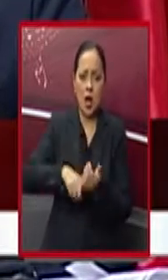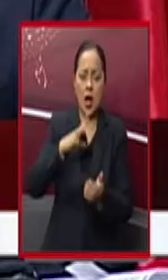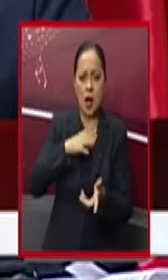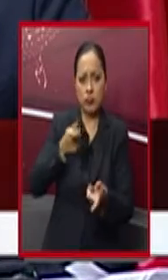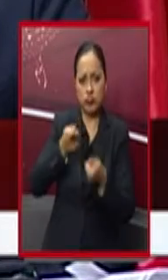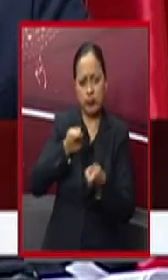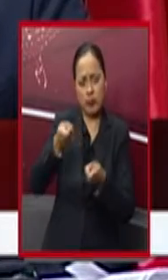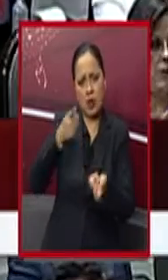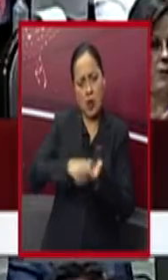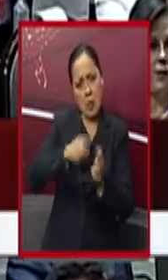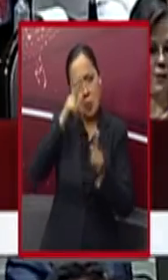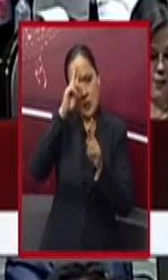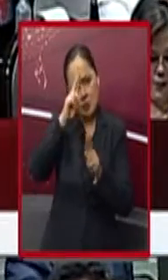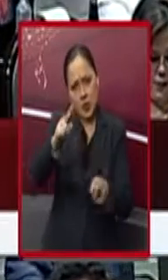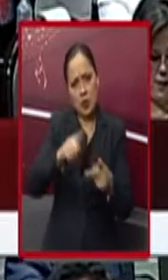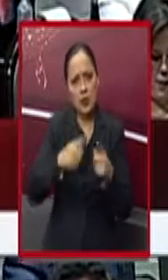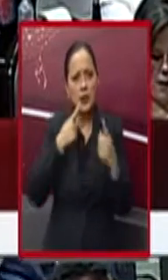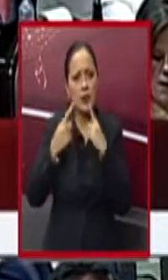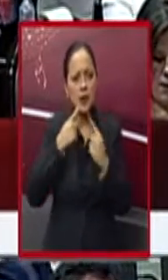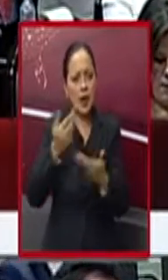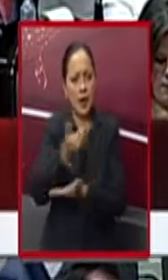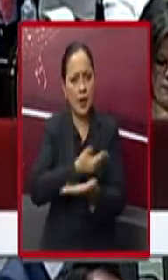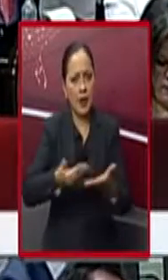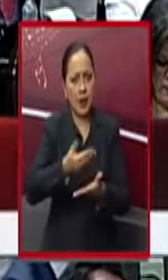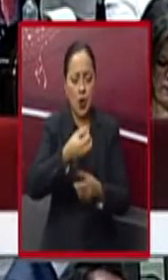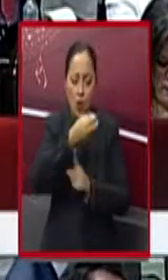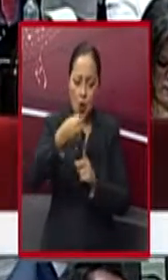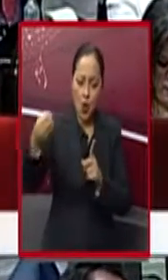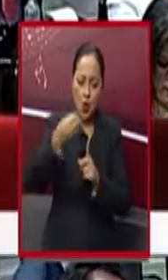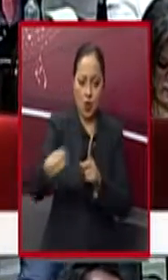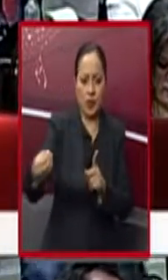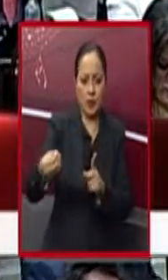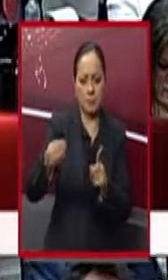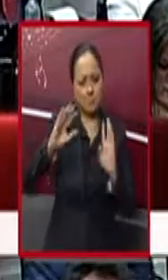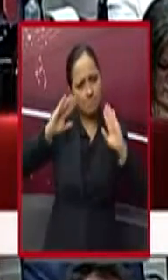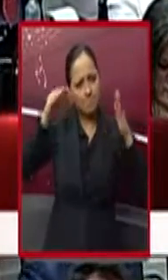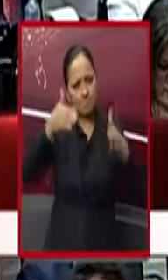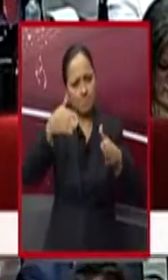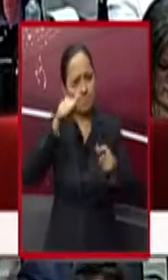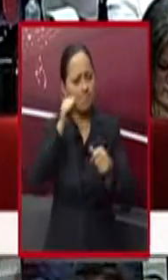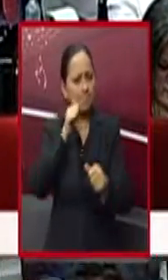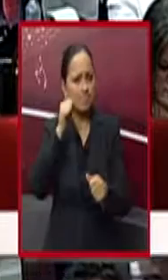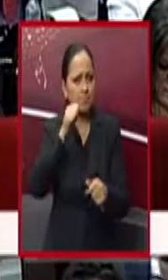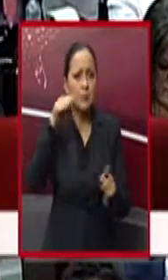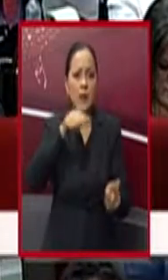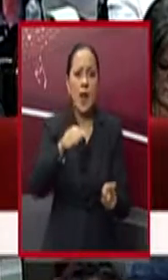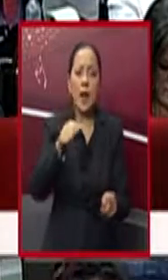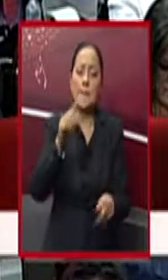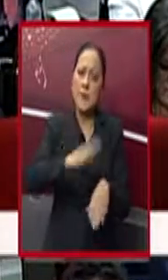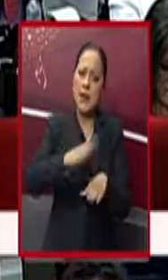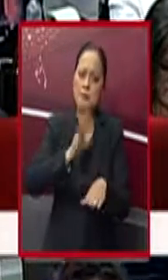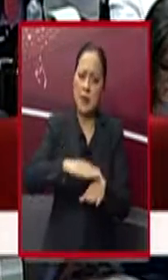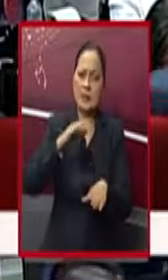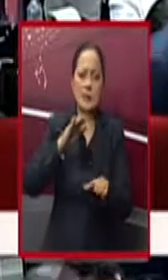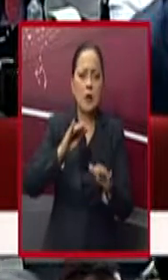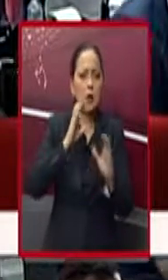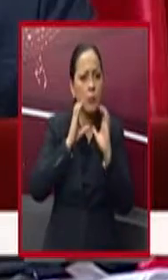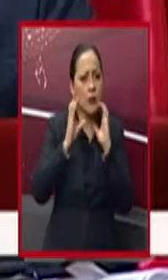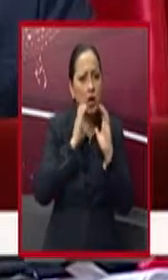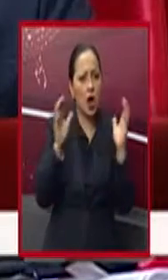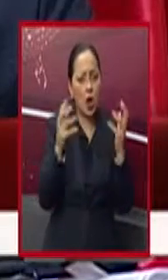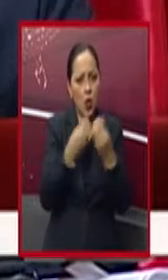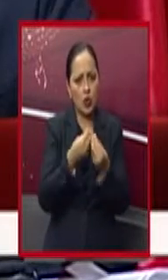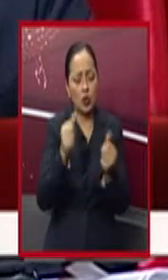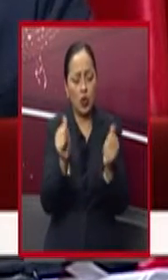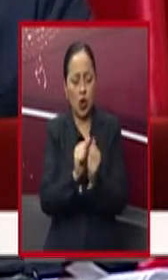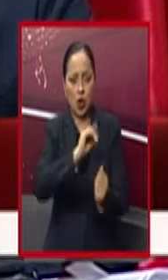por principios como respeto, diálogo, orden e imparcialidad, además del fortalecimiento de la comunicación con la Junta de